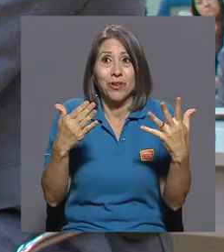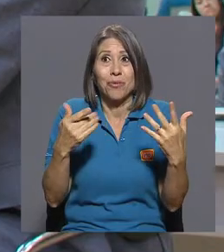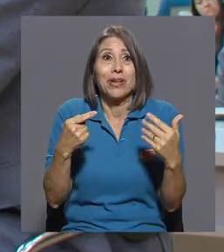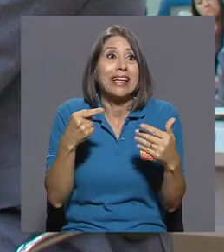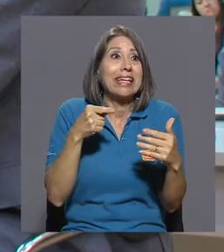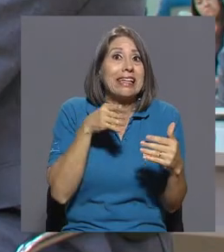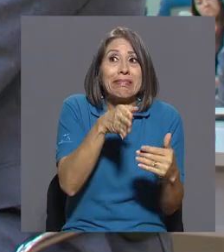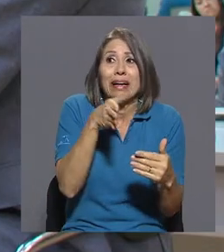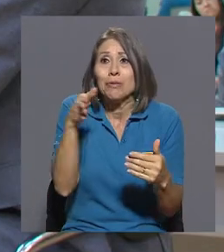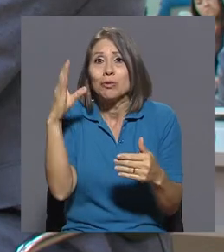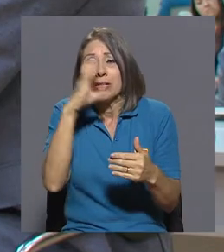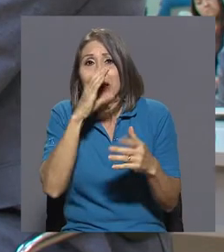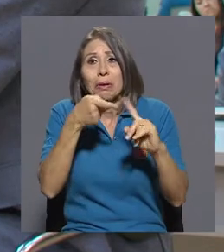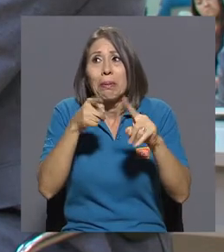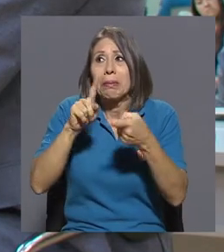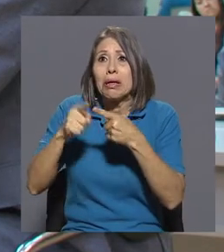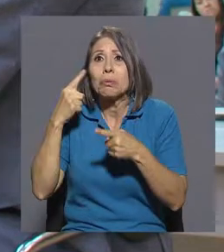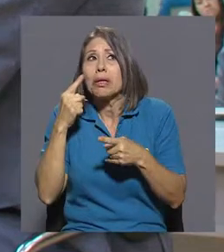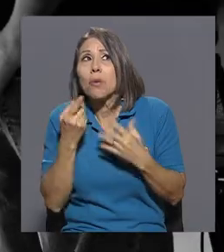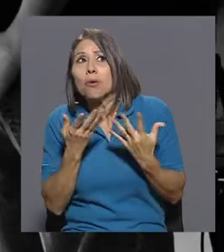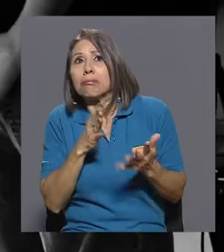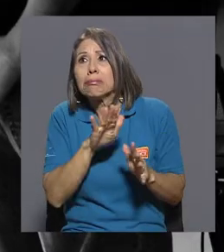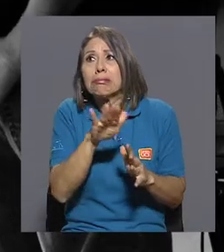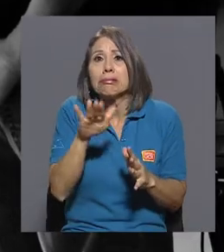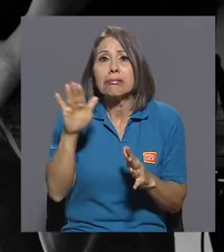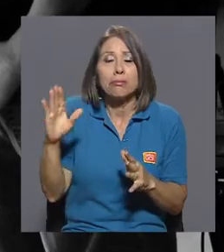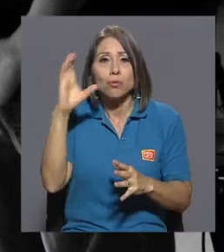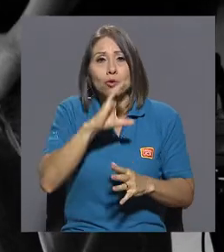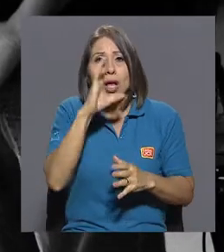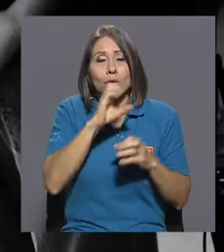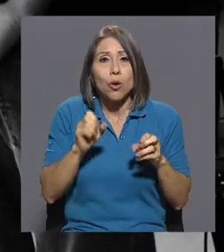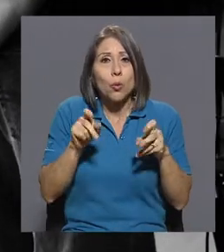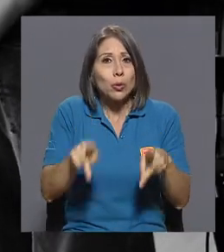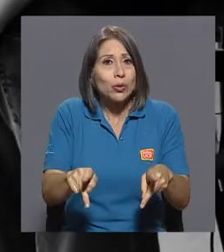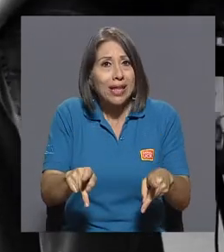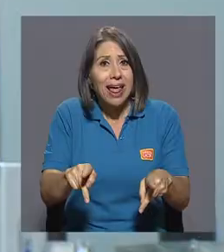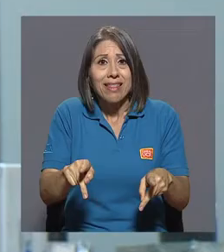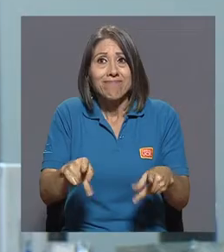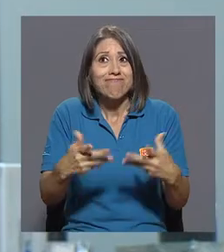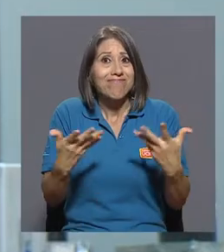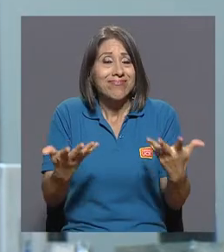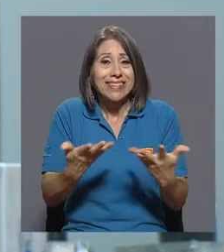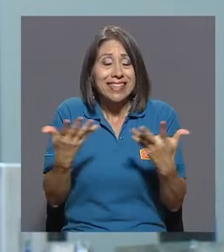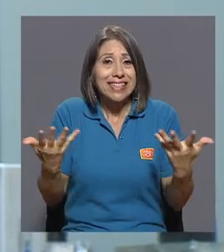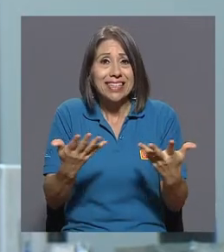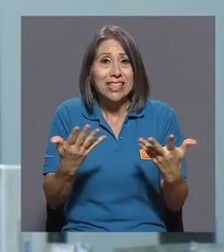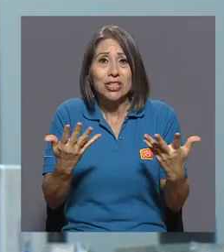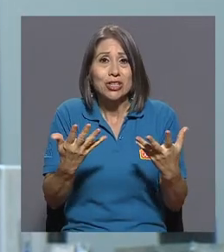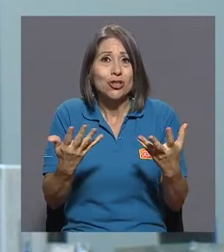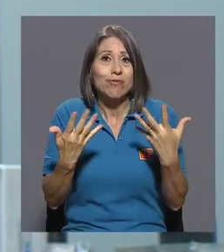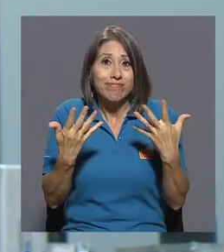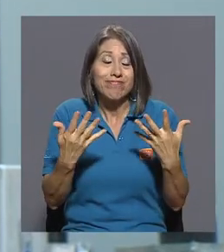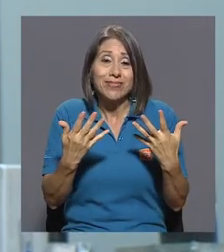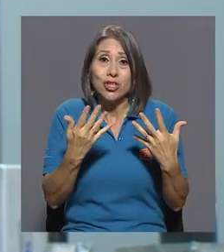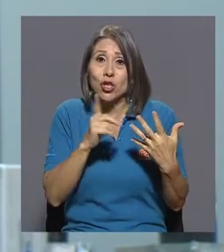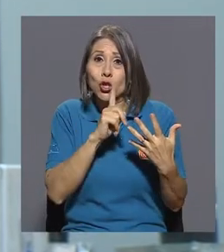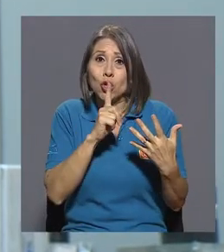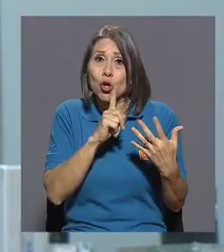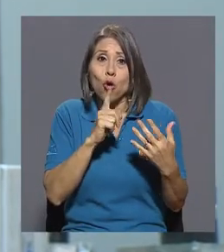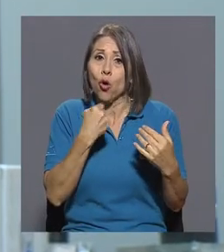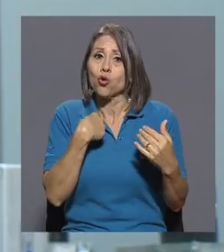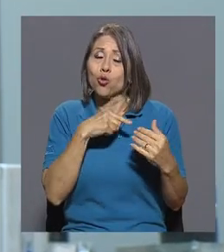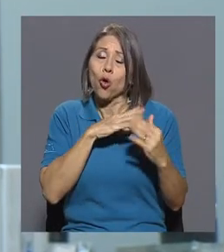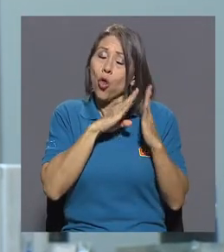buscando una oportunidad, o sea, no dormir literalmente afuera. Pero yo creo que cuando uno es joven todavía